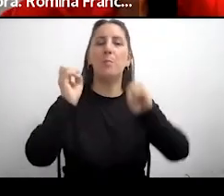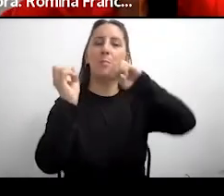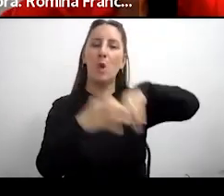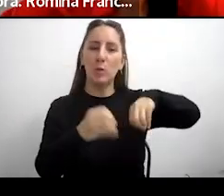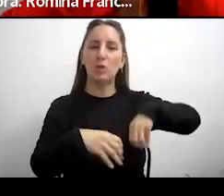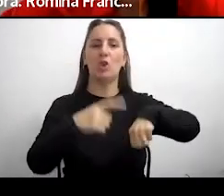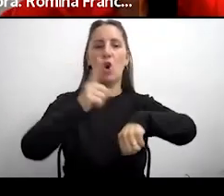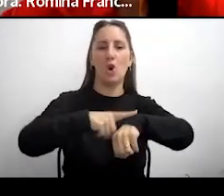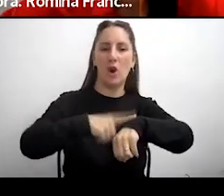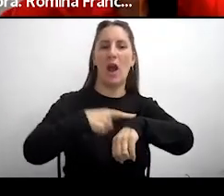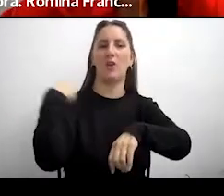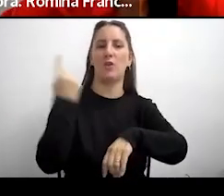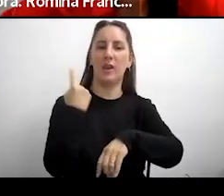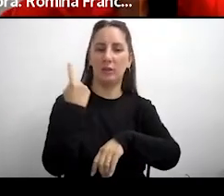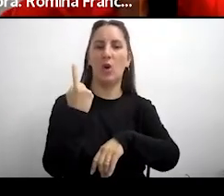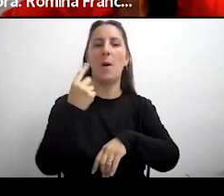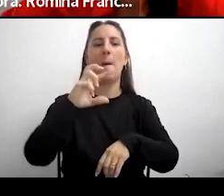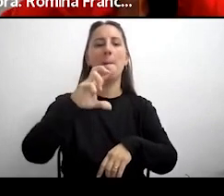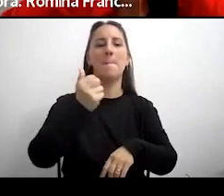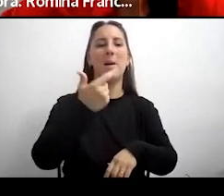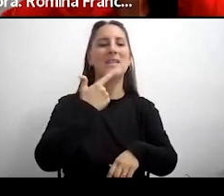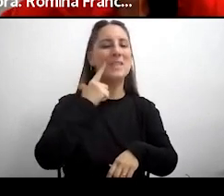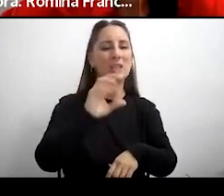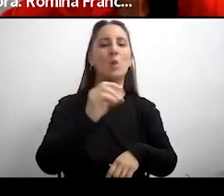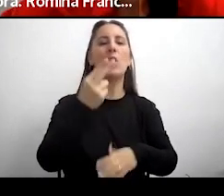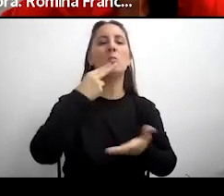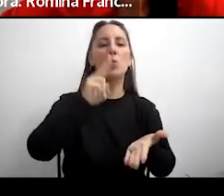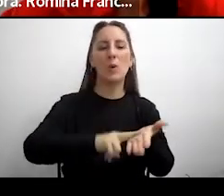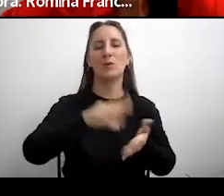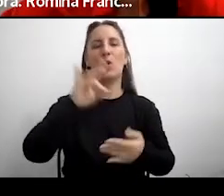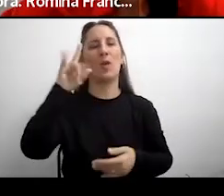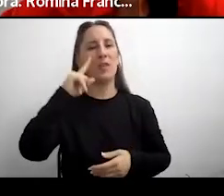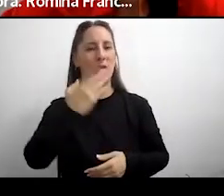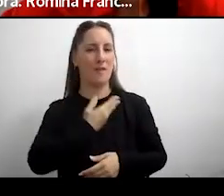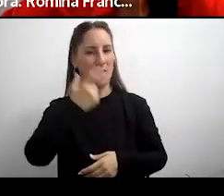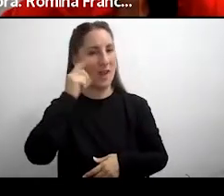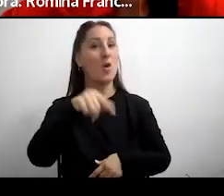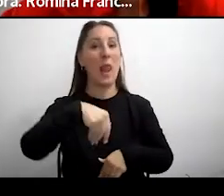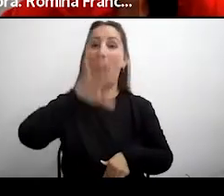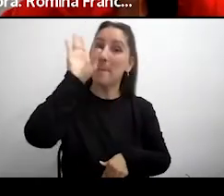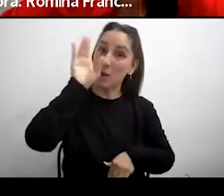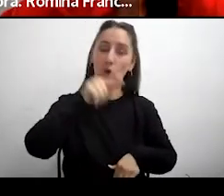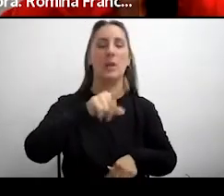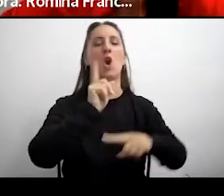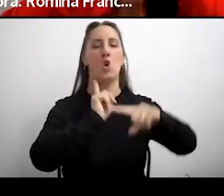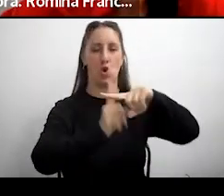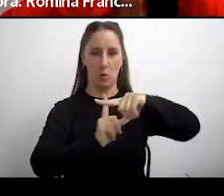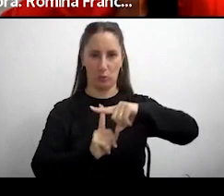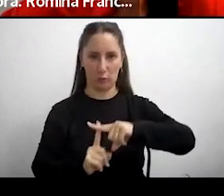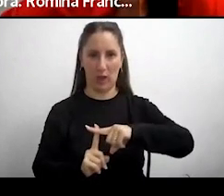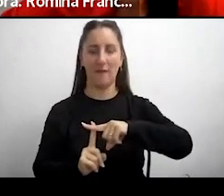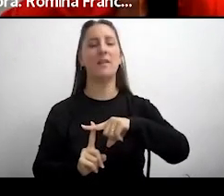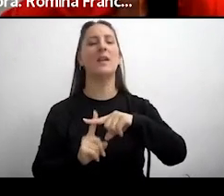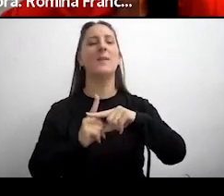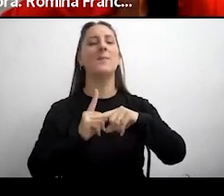honorarios, directores, pasivo de impuesto diferido, bueno, la mayoría ahí son computables. La provisión de ganancias,